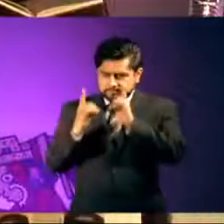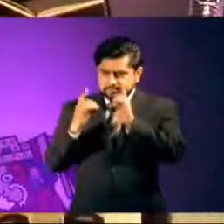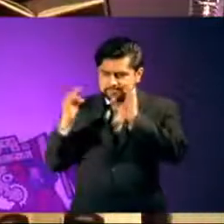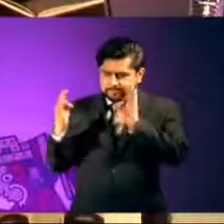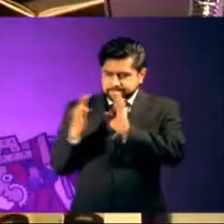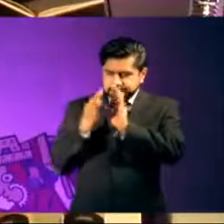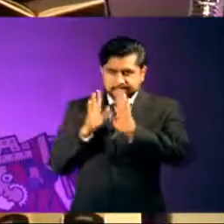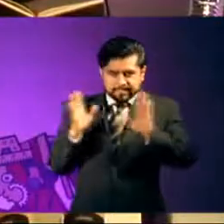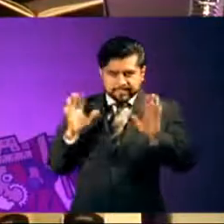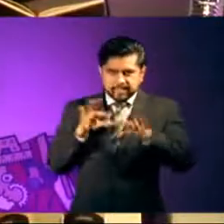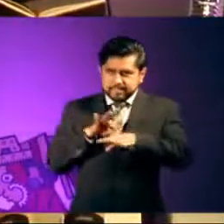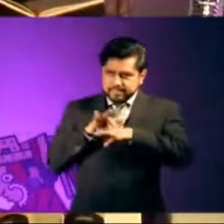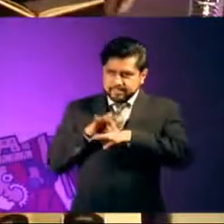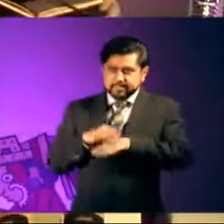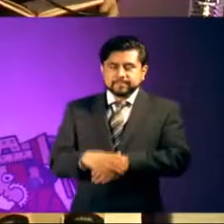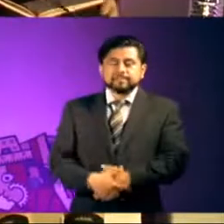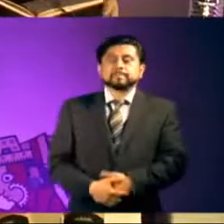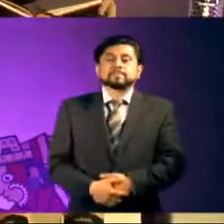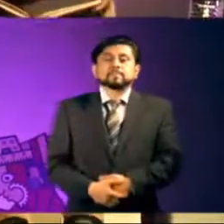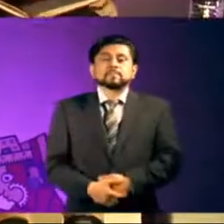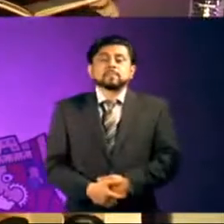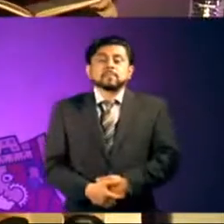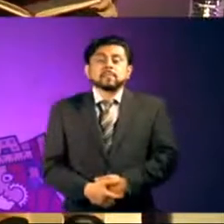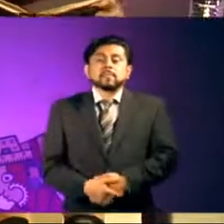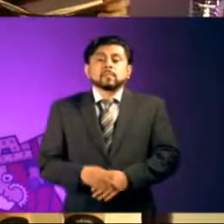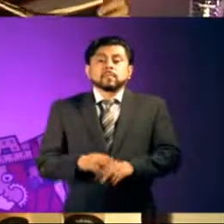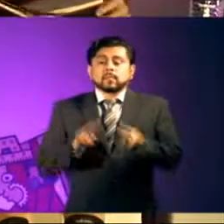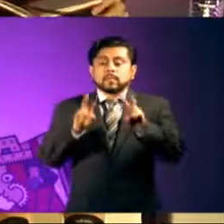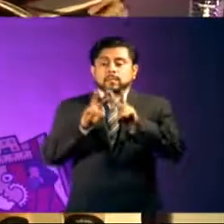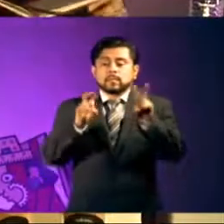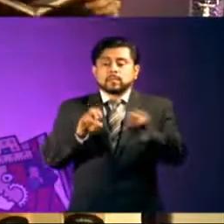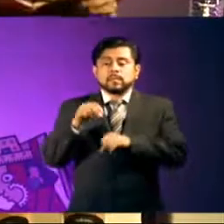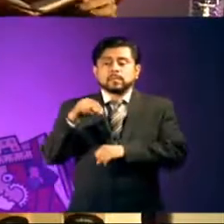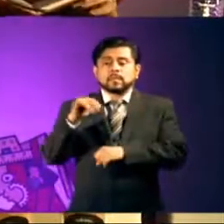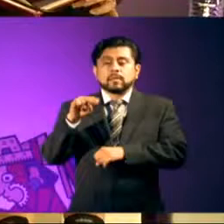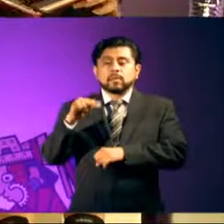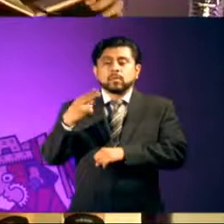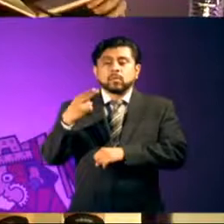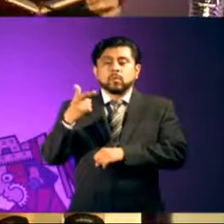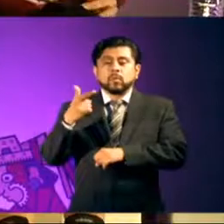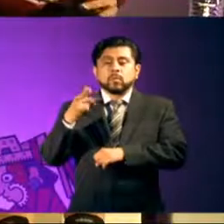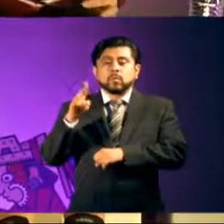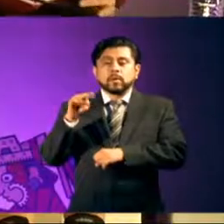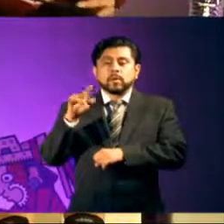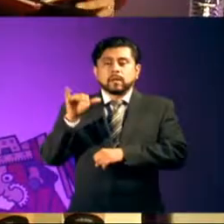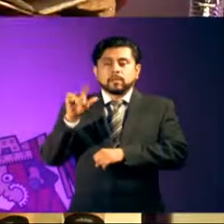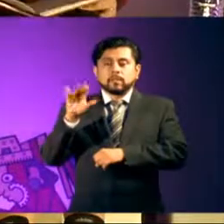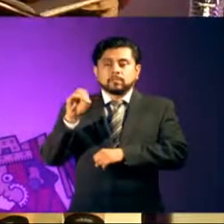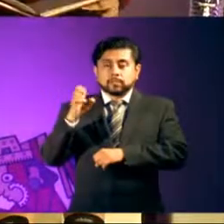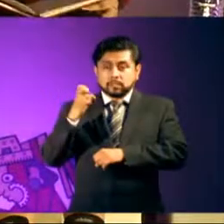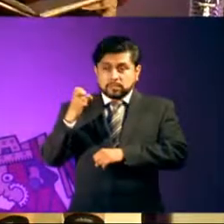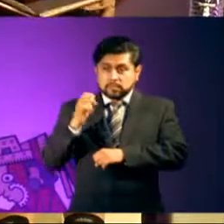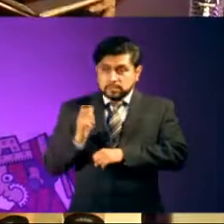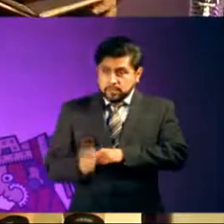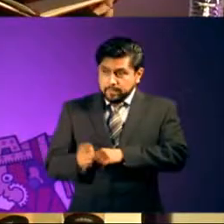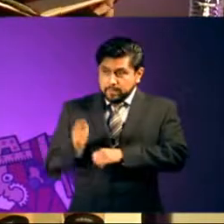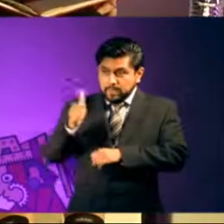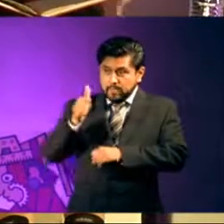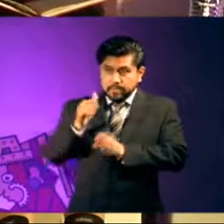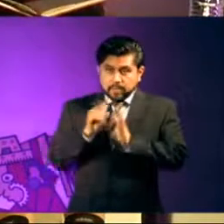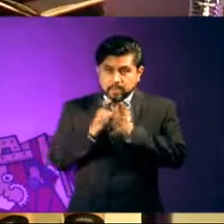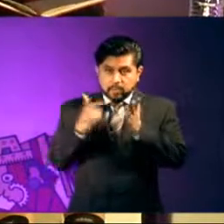oigan pues los ninguneados debo decirte fabricio que es la primera novela que leo tuya